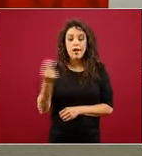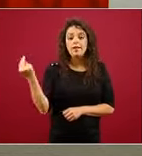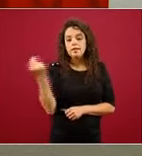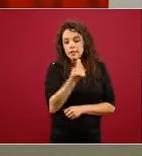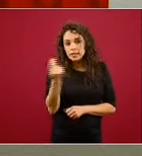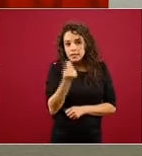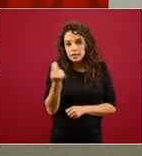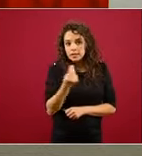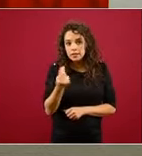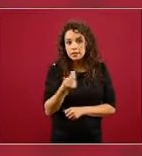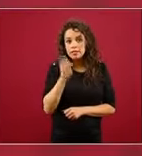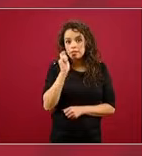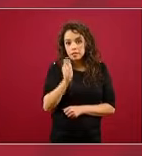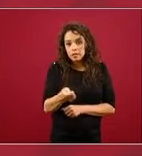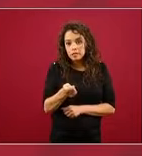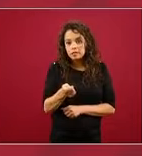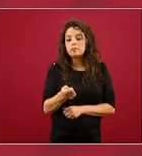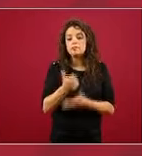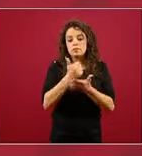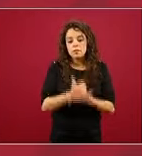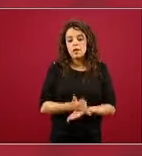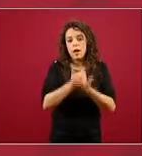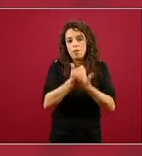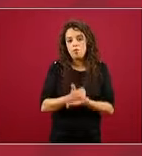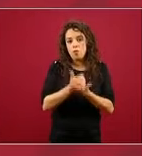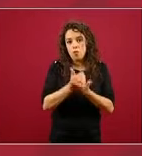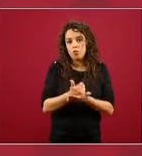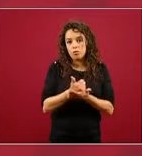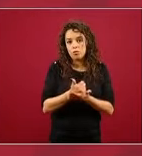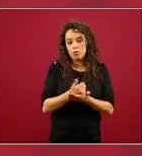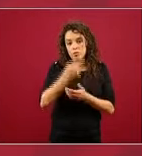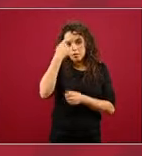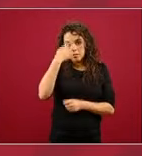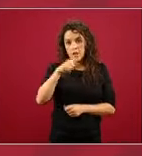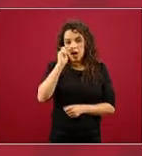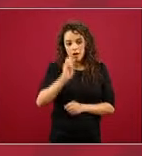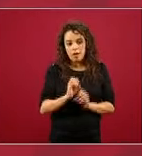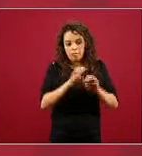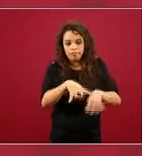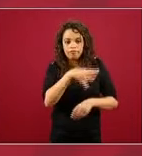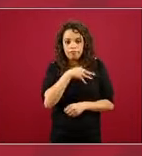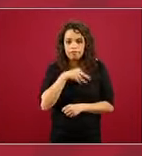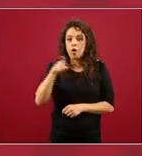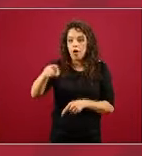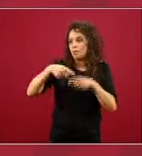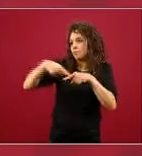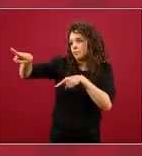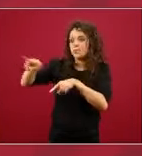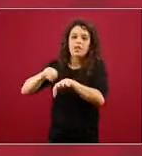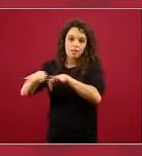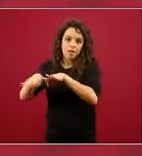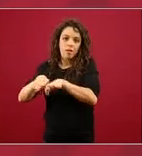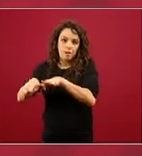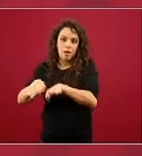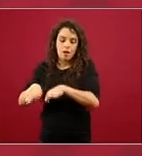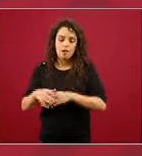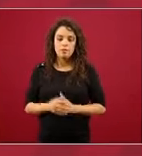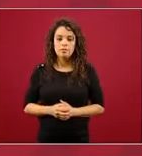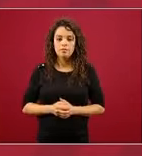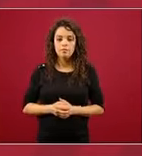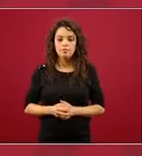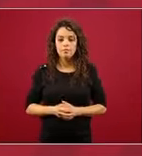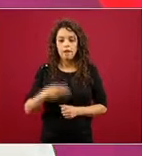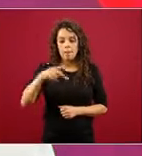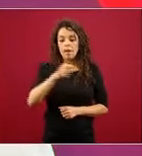poder acceder a un servicio que les permita realizar su actividad laboral, pero tiene que haber siempre un balance